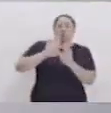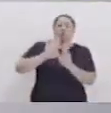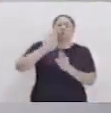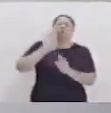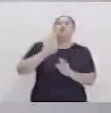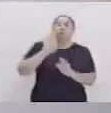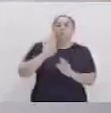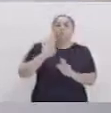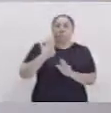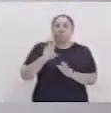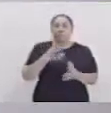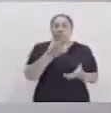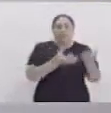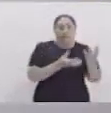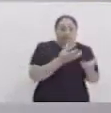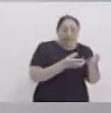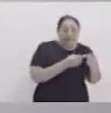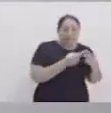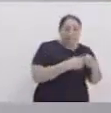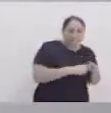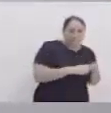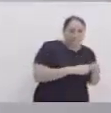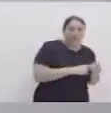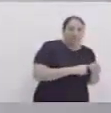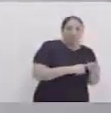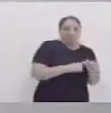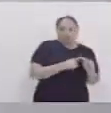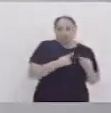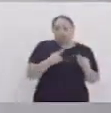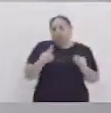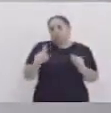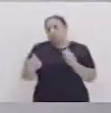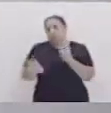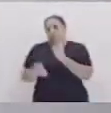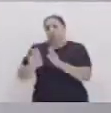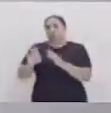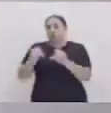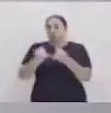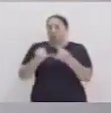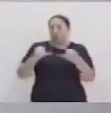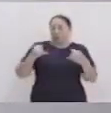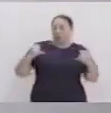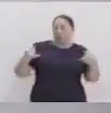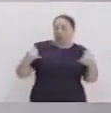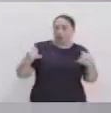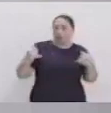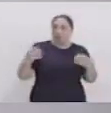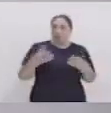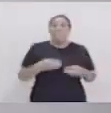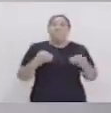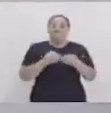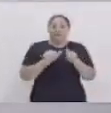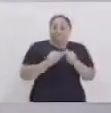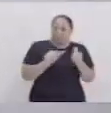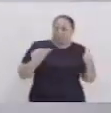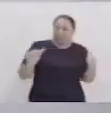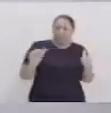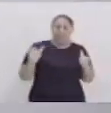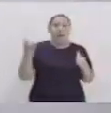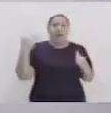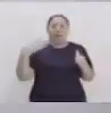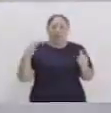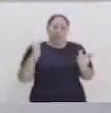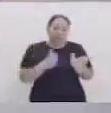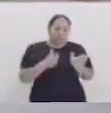inicial y la longitud final es el cambio de longitud que tiene, es lo que se dilató. Sí. Y lo